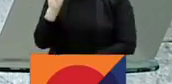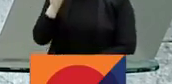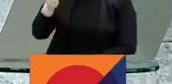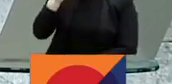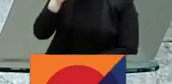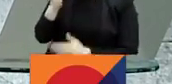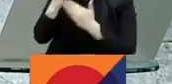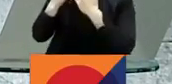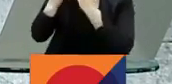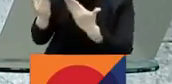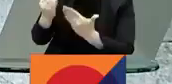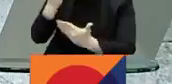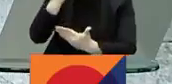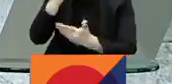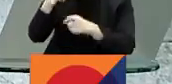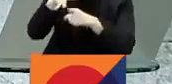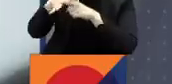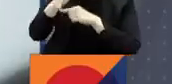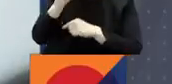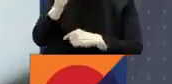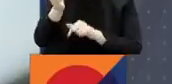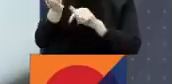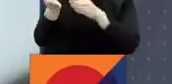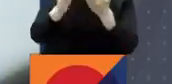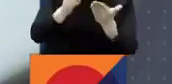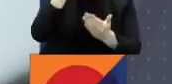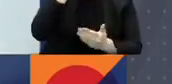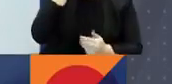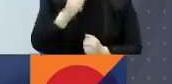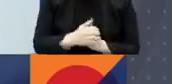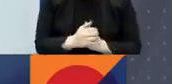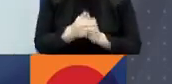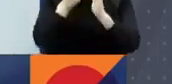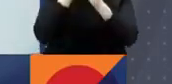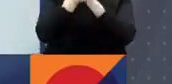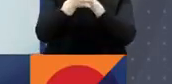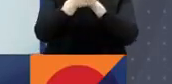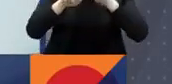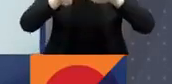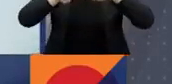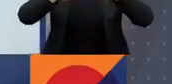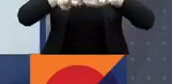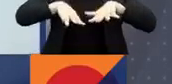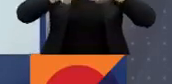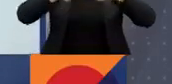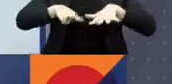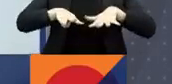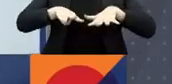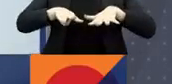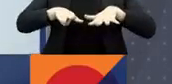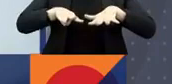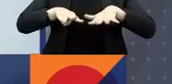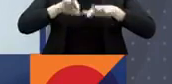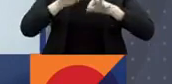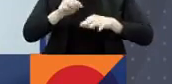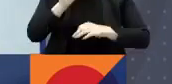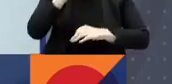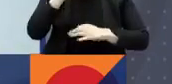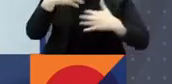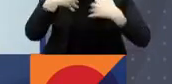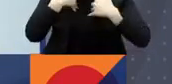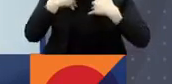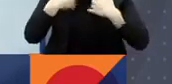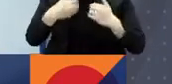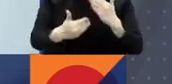generada por este material. Después de 8 meses de ser diagnosticada con espasmo muscular y se toma